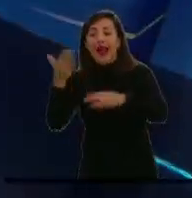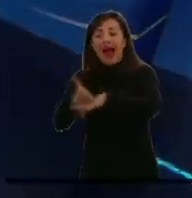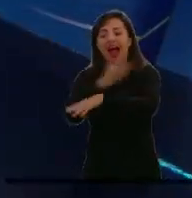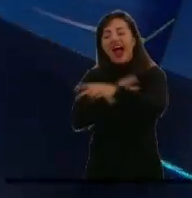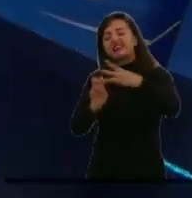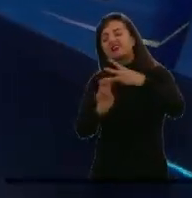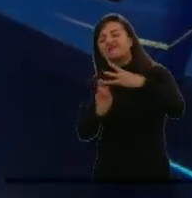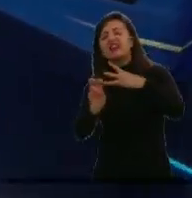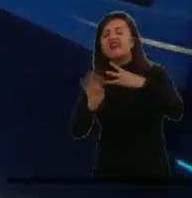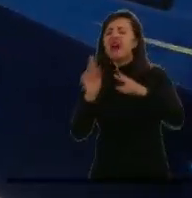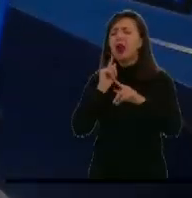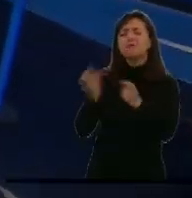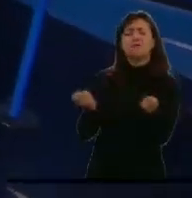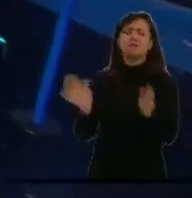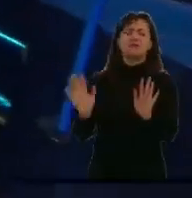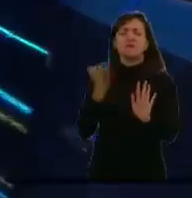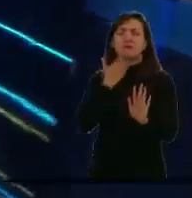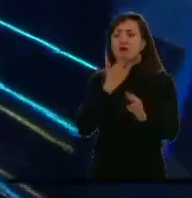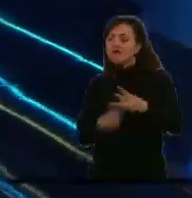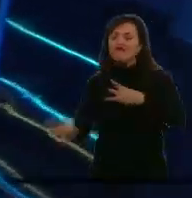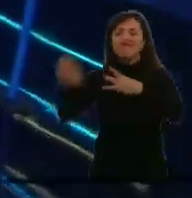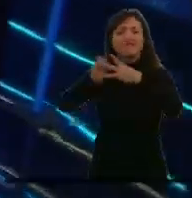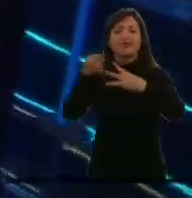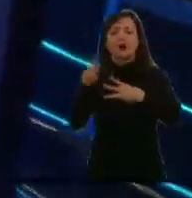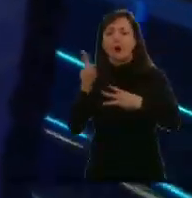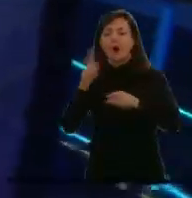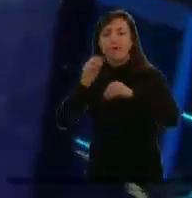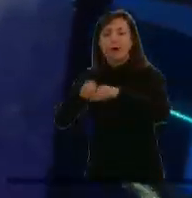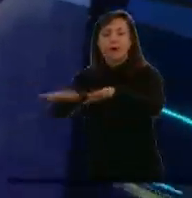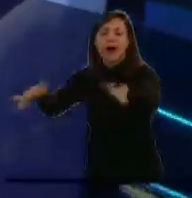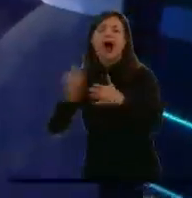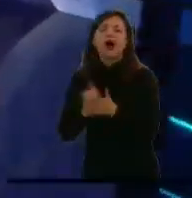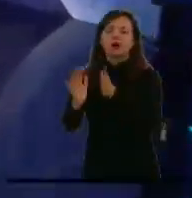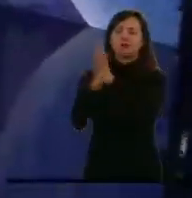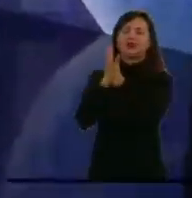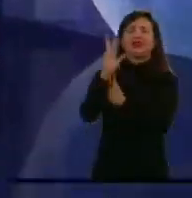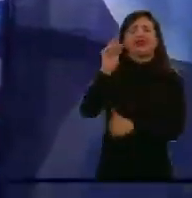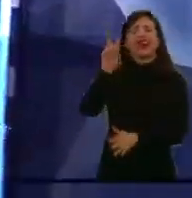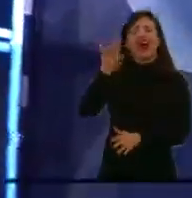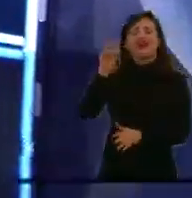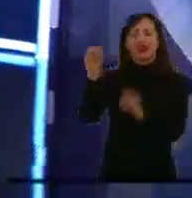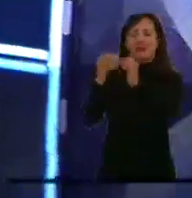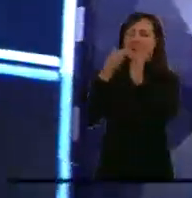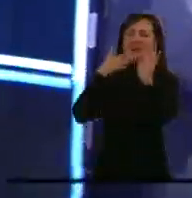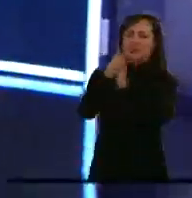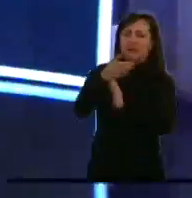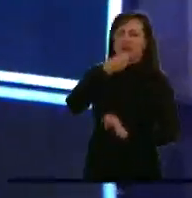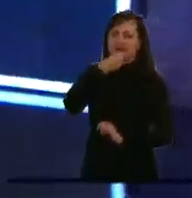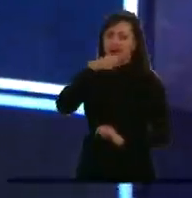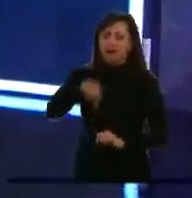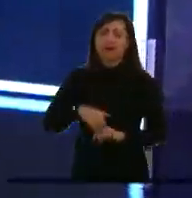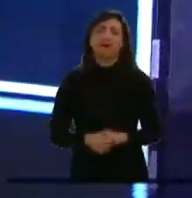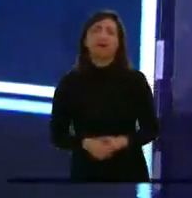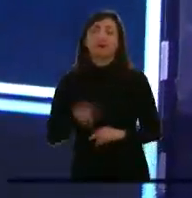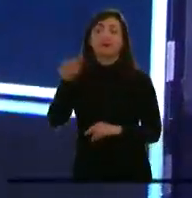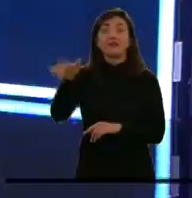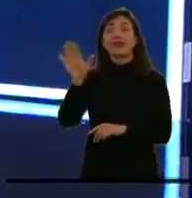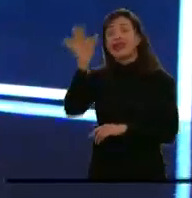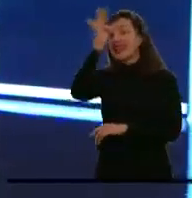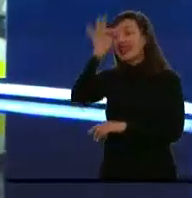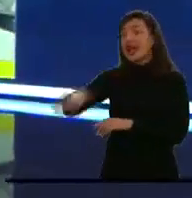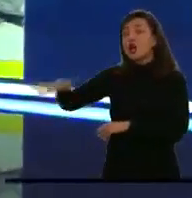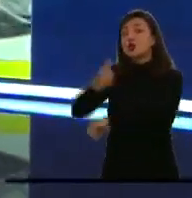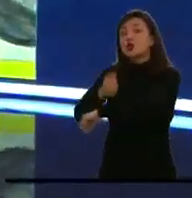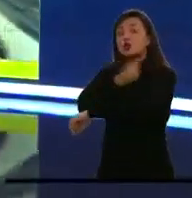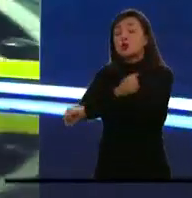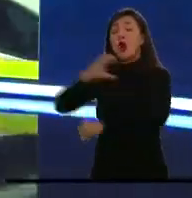país con estas y otras importantes noticias. Vamos a comenzar con David Torres. La clínica Corpas de Bogotá confirmó que 25 trabajadores